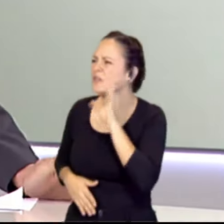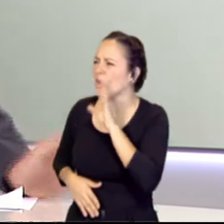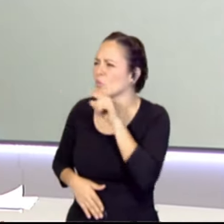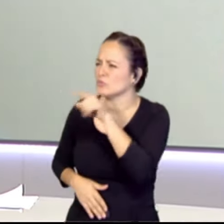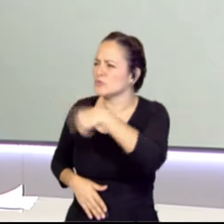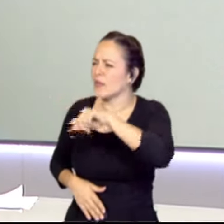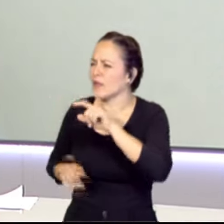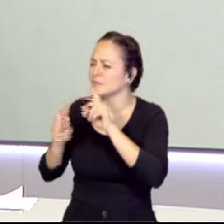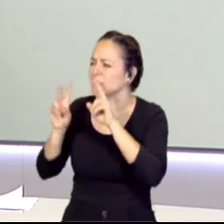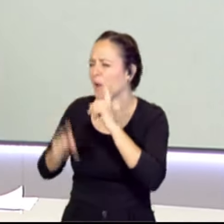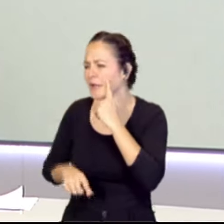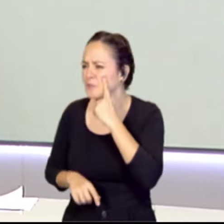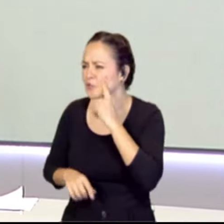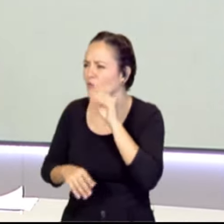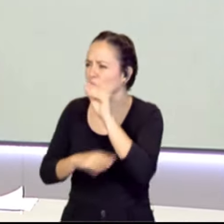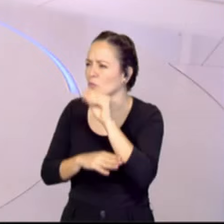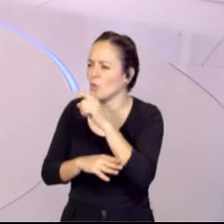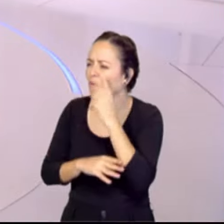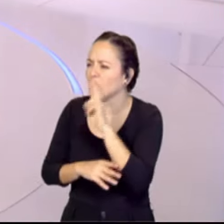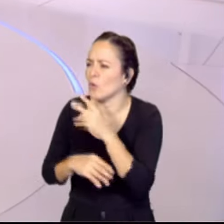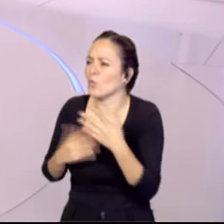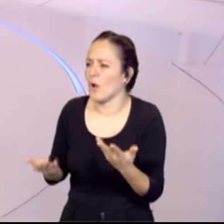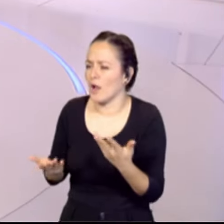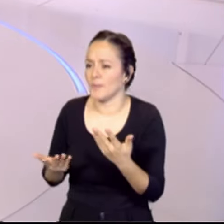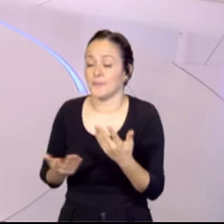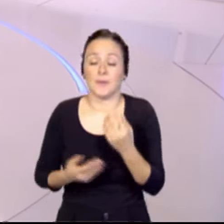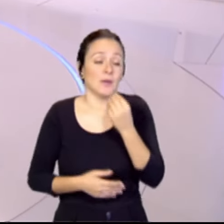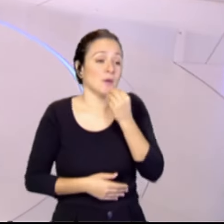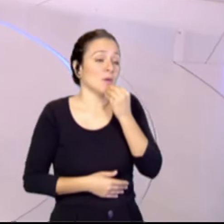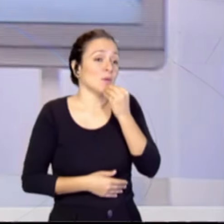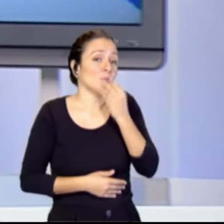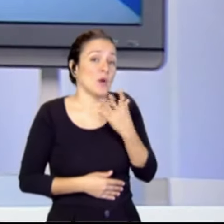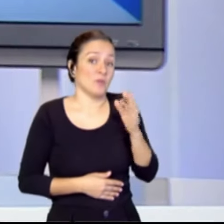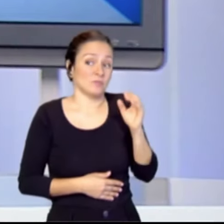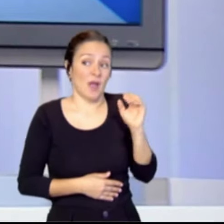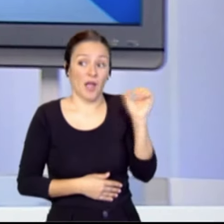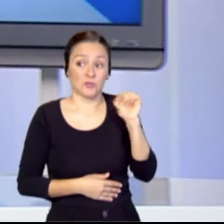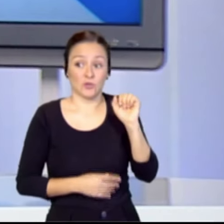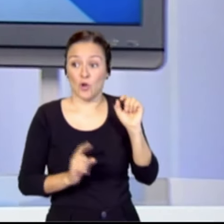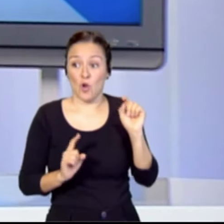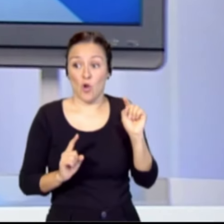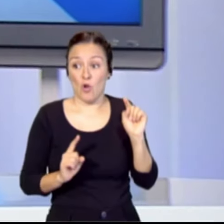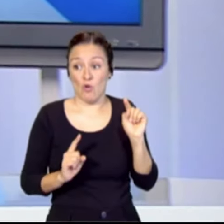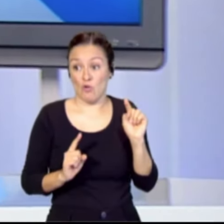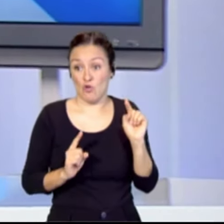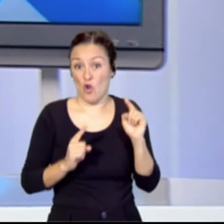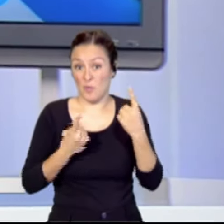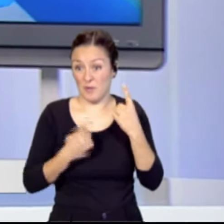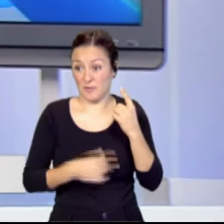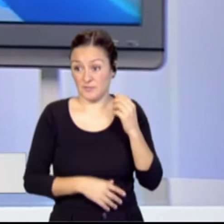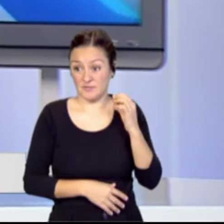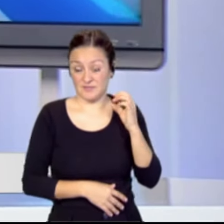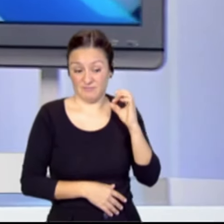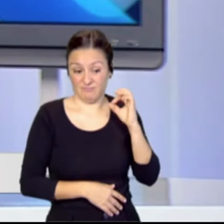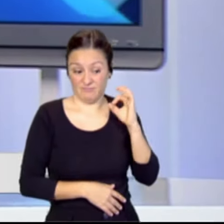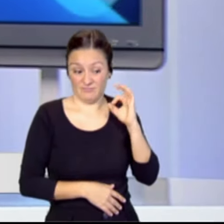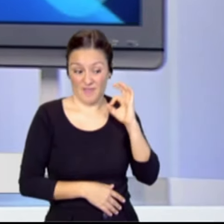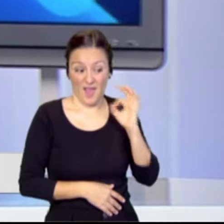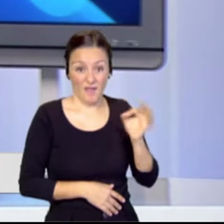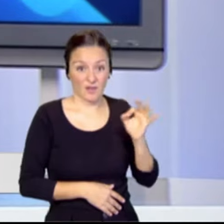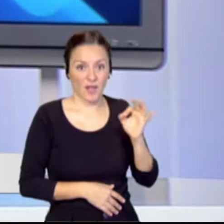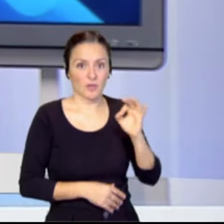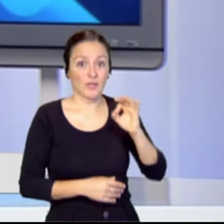en fuert Ventura bueno Antonio en primer lugar bueno Es cierto que al leer este tipo de noticias llaman